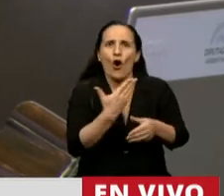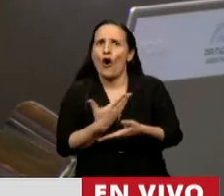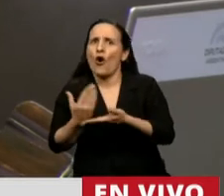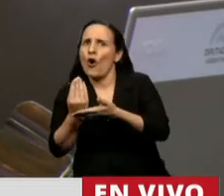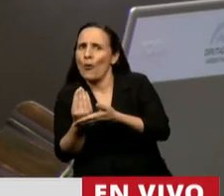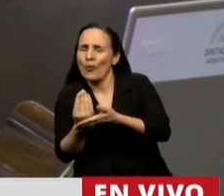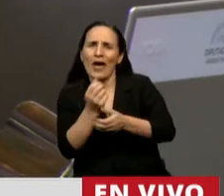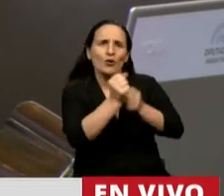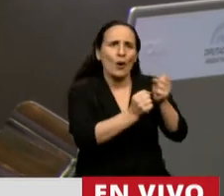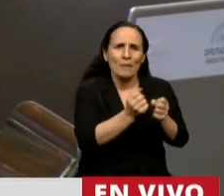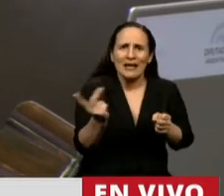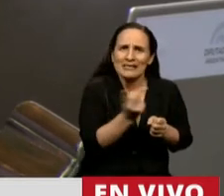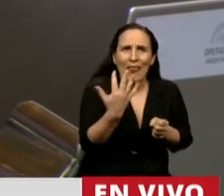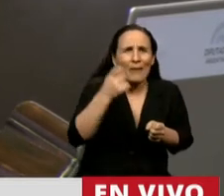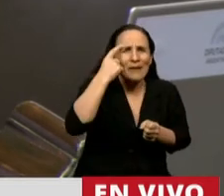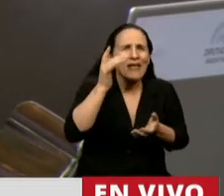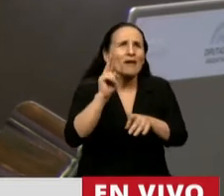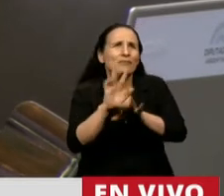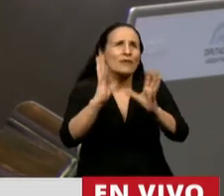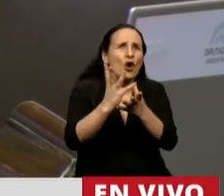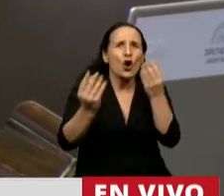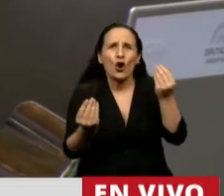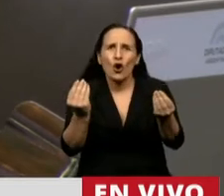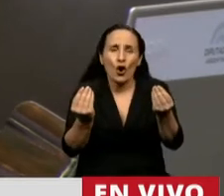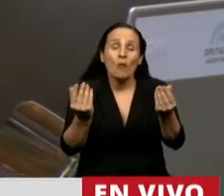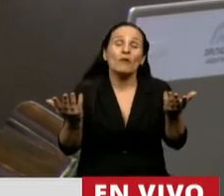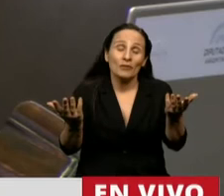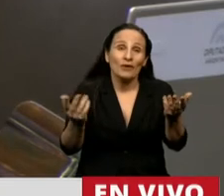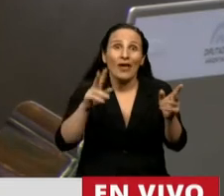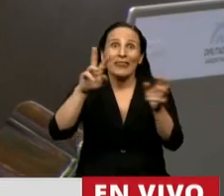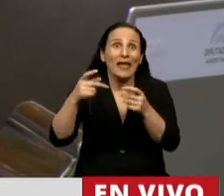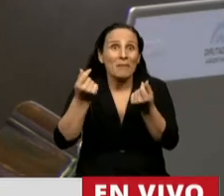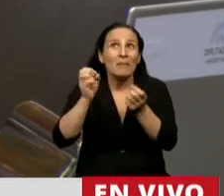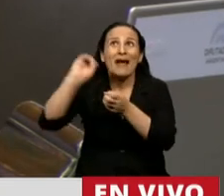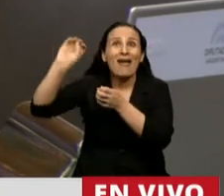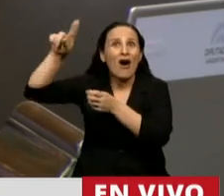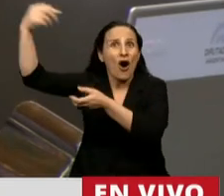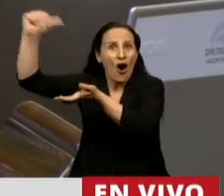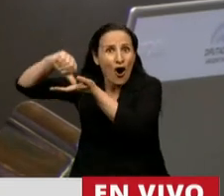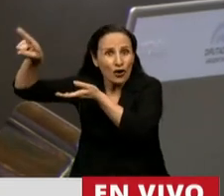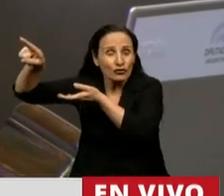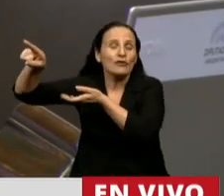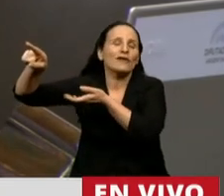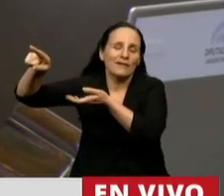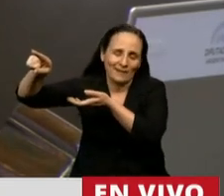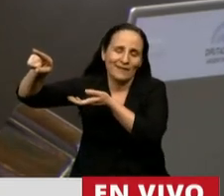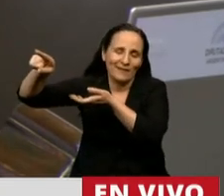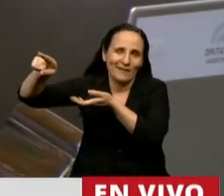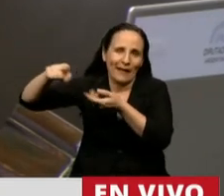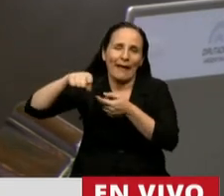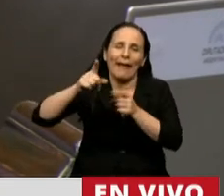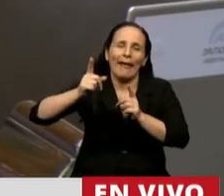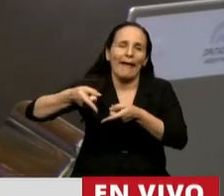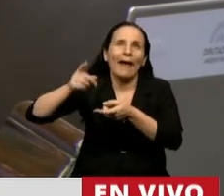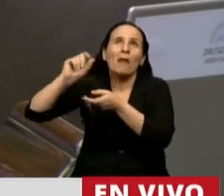mucha claridad. Y en esta de la fuga de capitales, seguramente hay muchísimos recursos que no